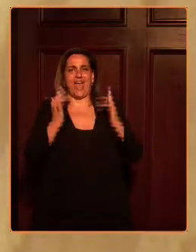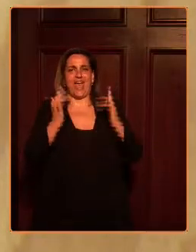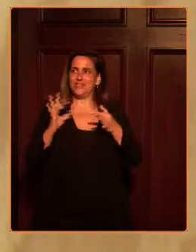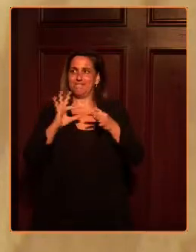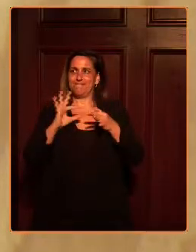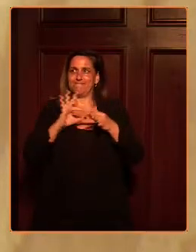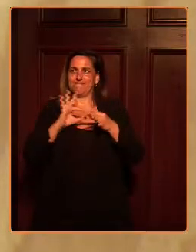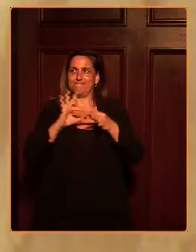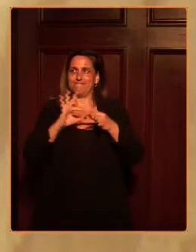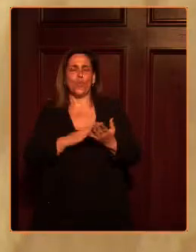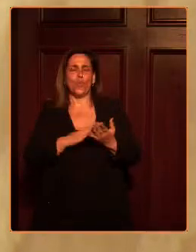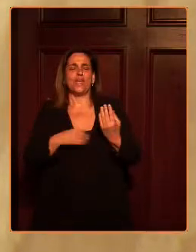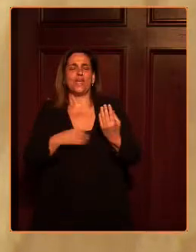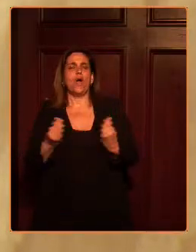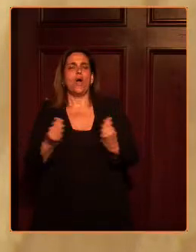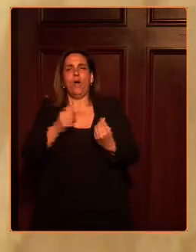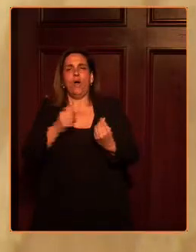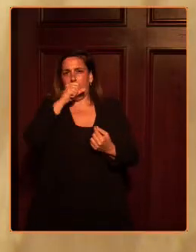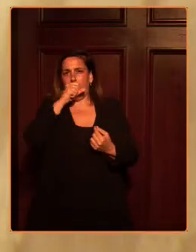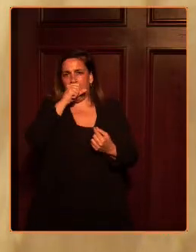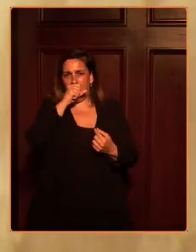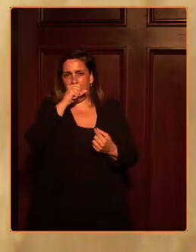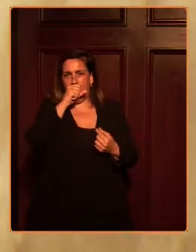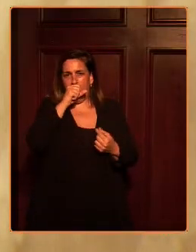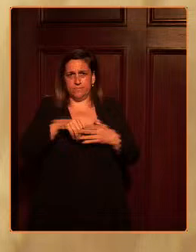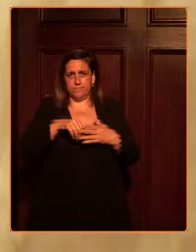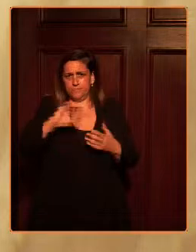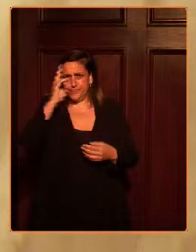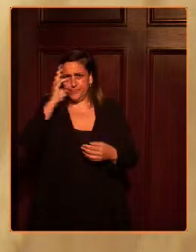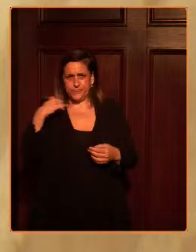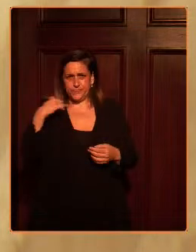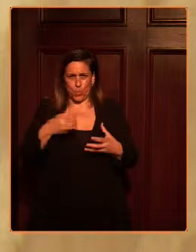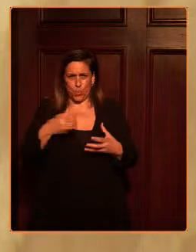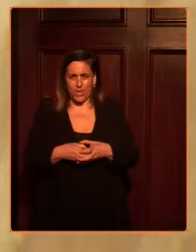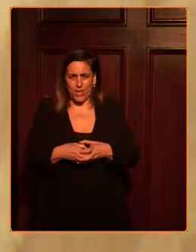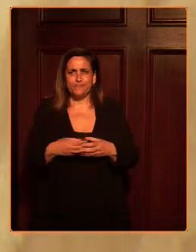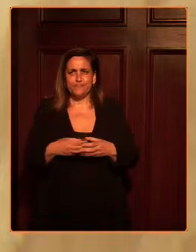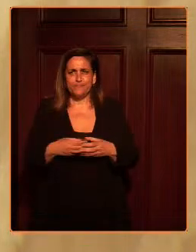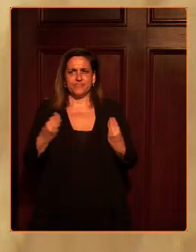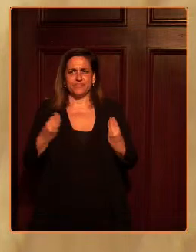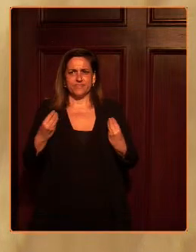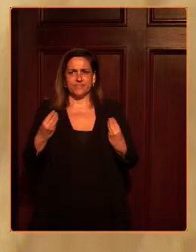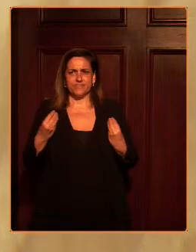es el laboratorio de IA que Uruguay lanzó en marzo.